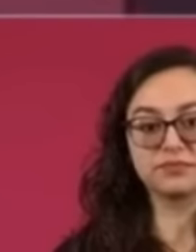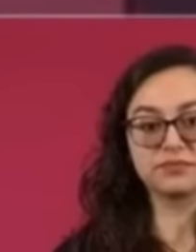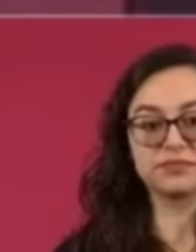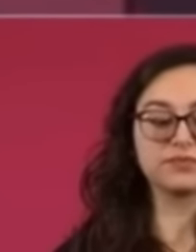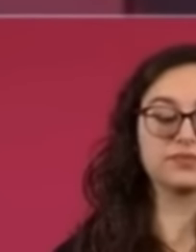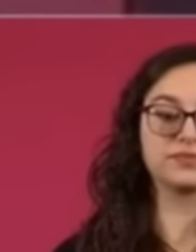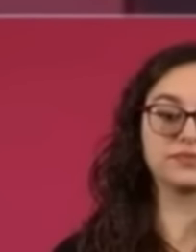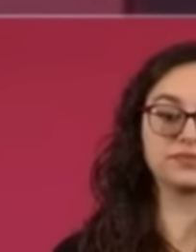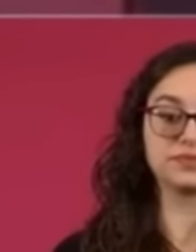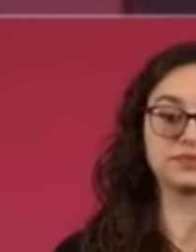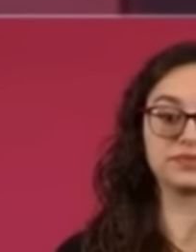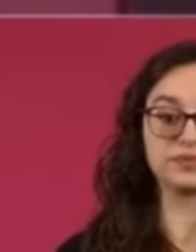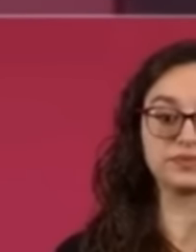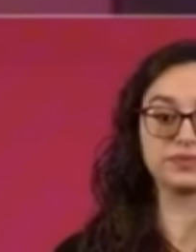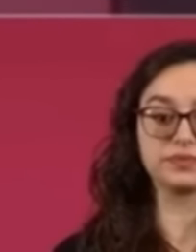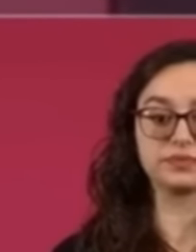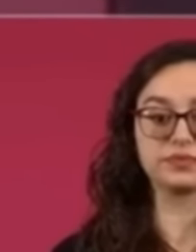Está